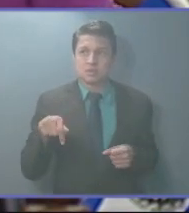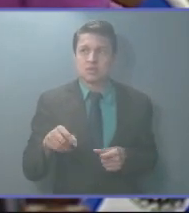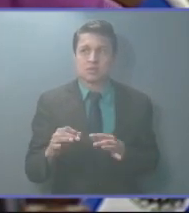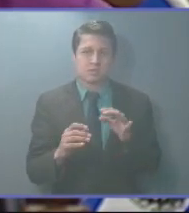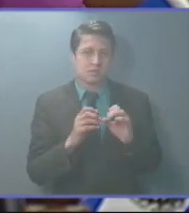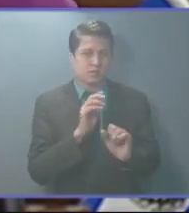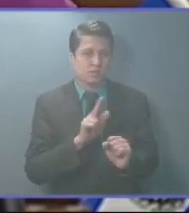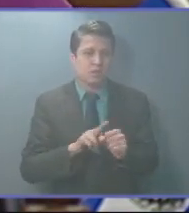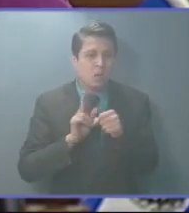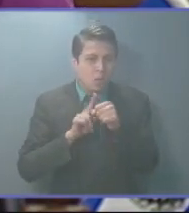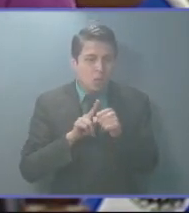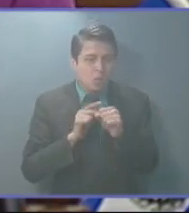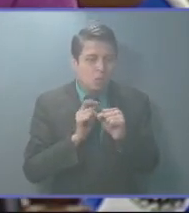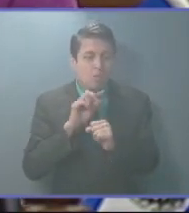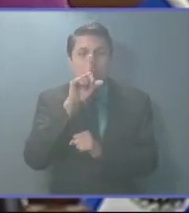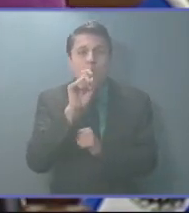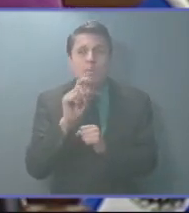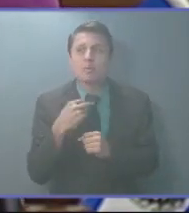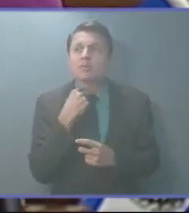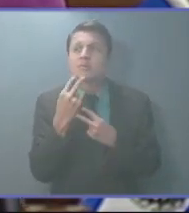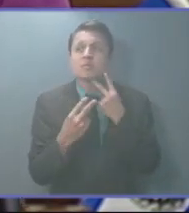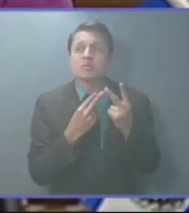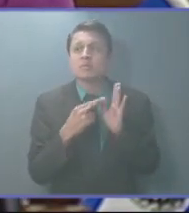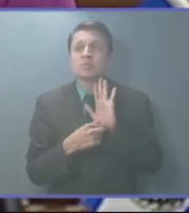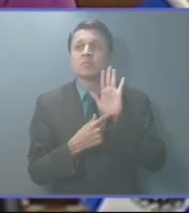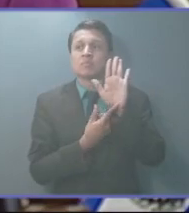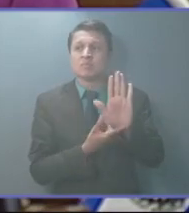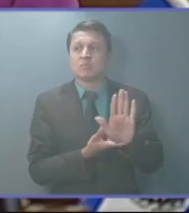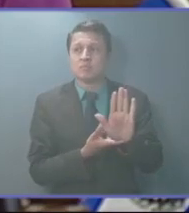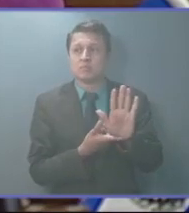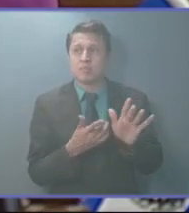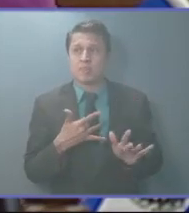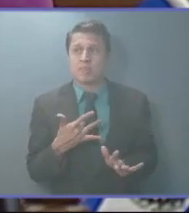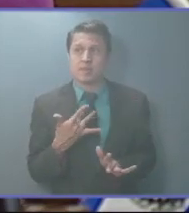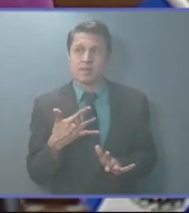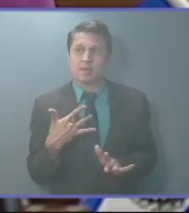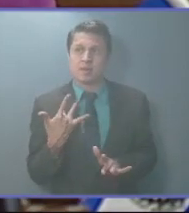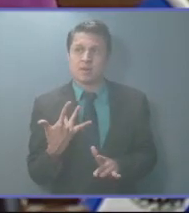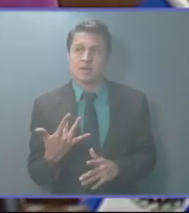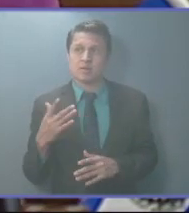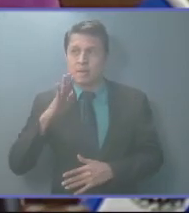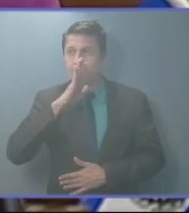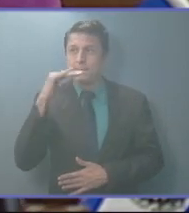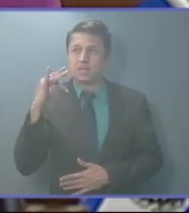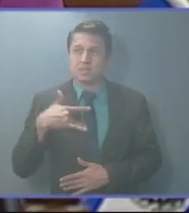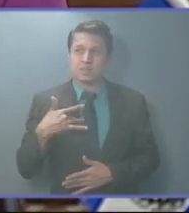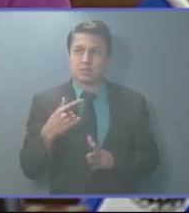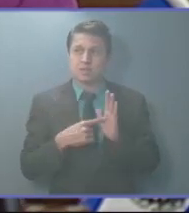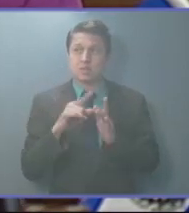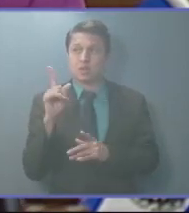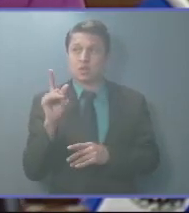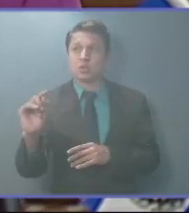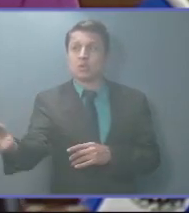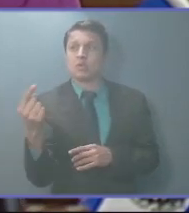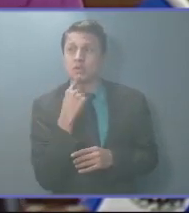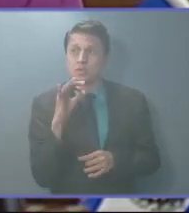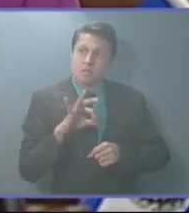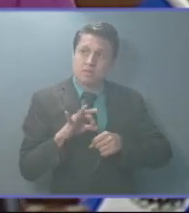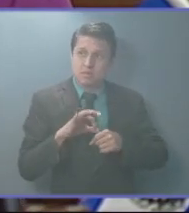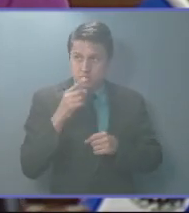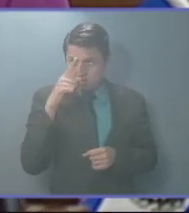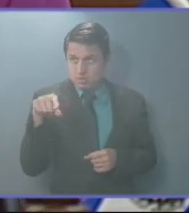micrófono pero estas voces reflejan el sentimiento de un país no de los que votaron por su